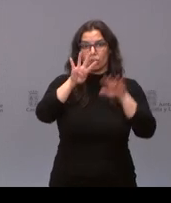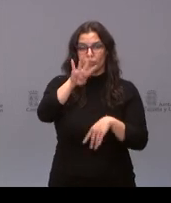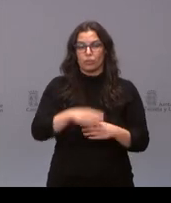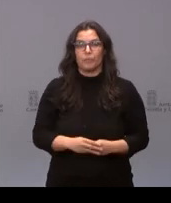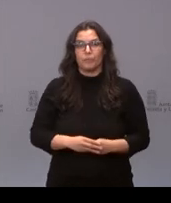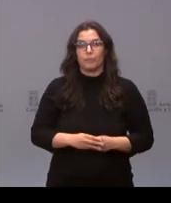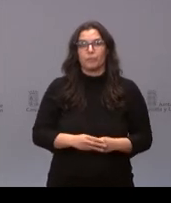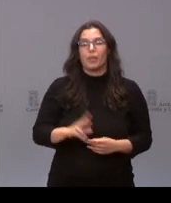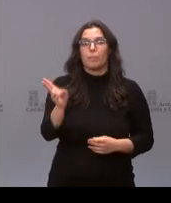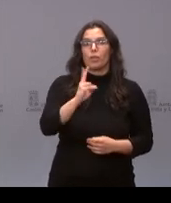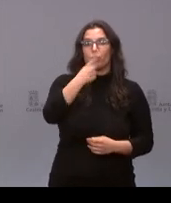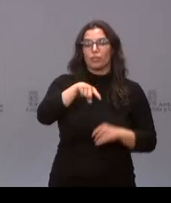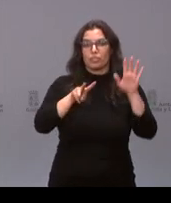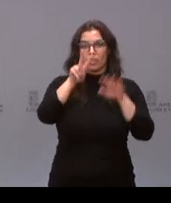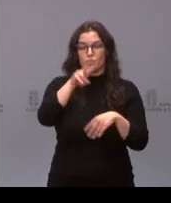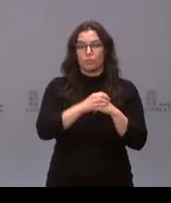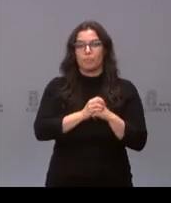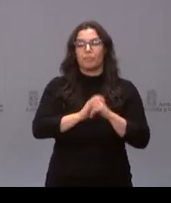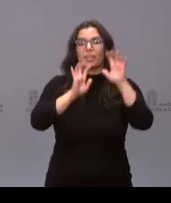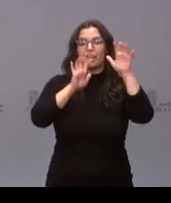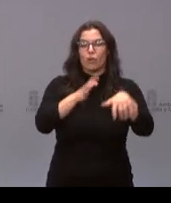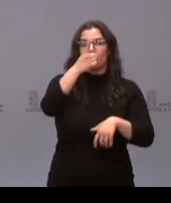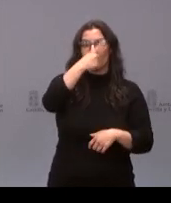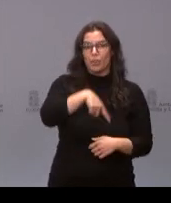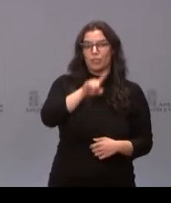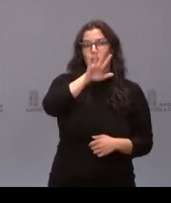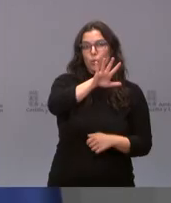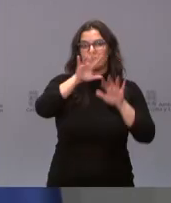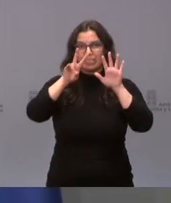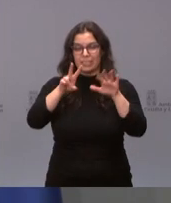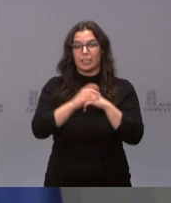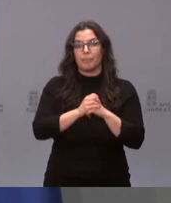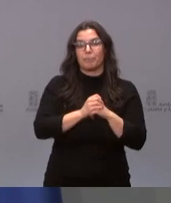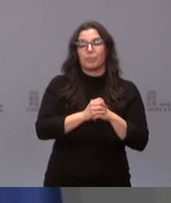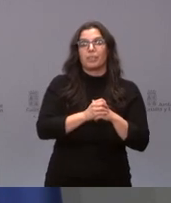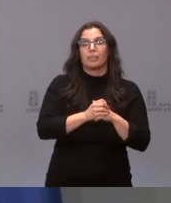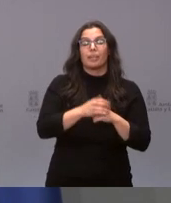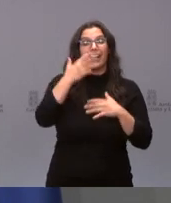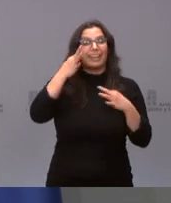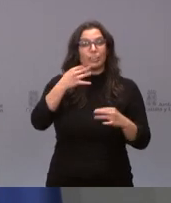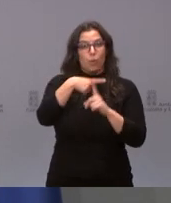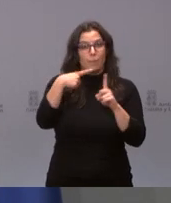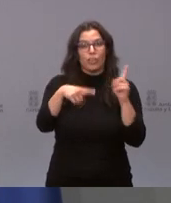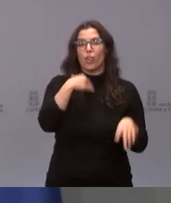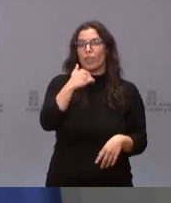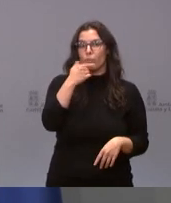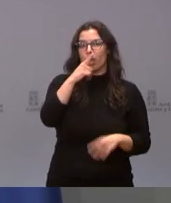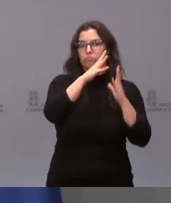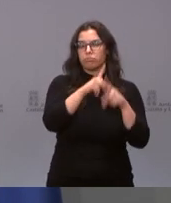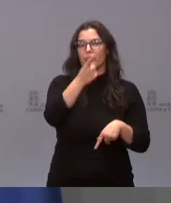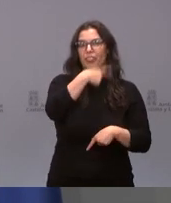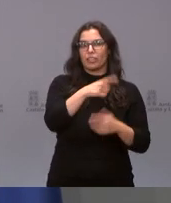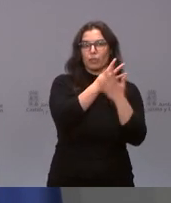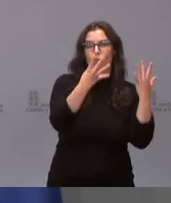variables 172 y león' 157 y en riesgo medio zamora con 119 y ávila